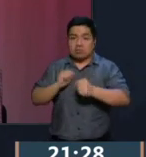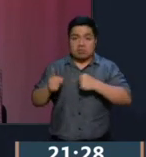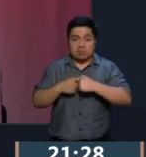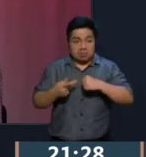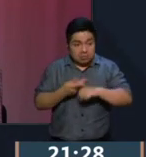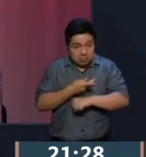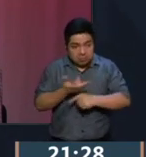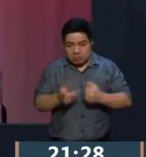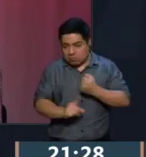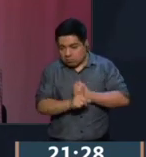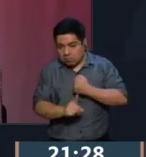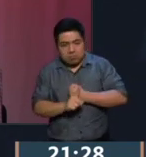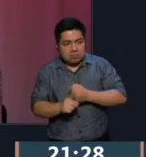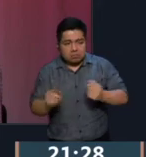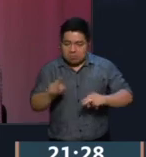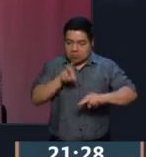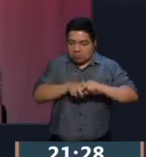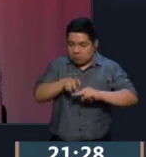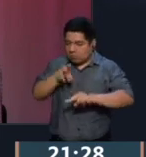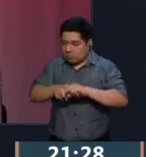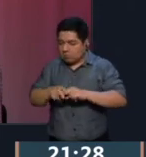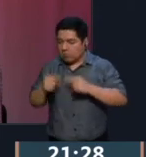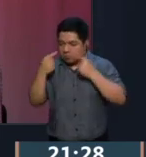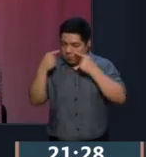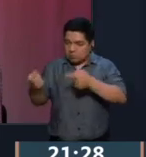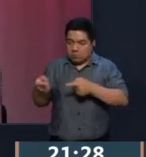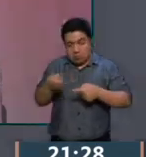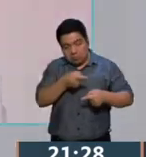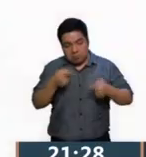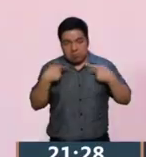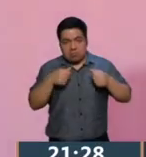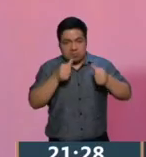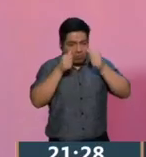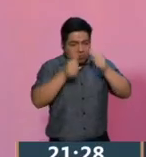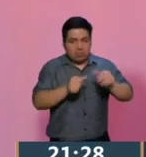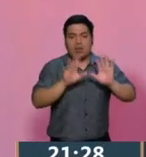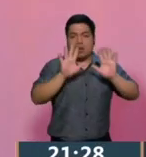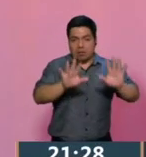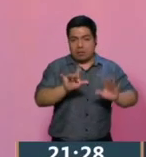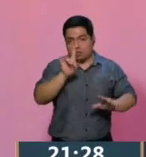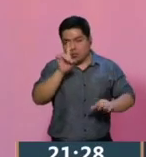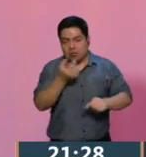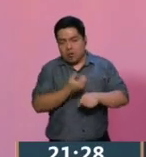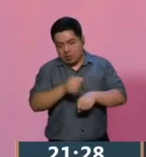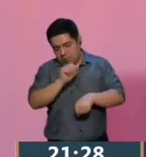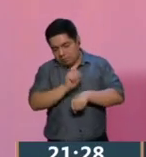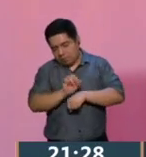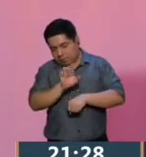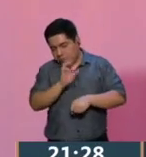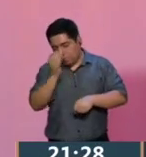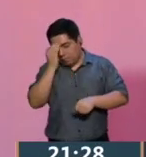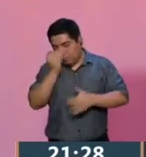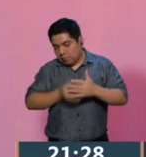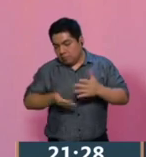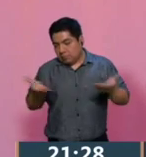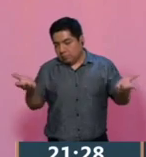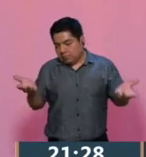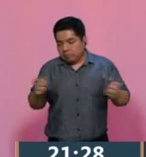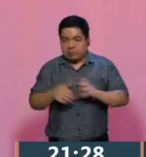es tener la sensibilidad de escuchar a la ciudadanía, tardar una semana en reconocer, ya lo dijo Andrés,